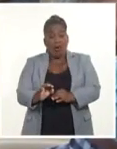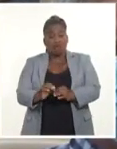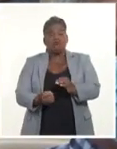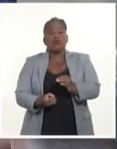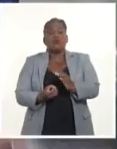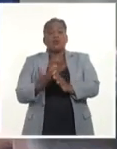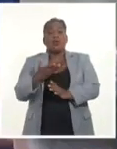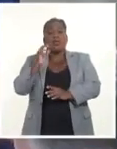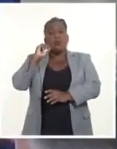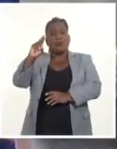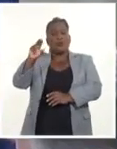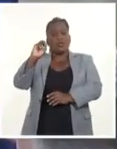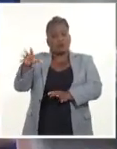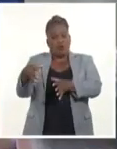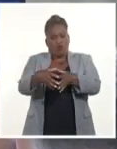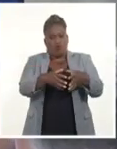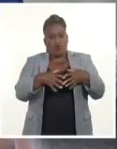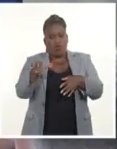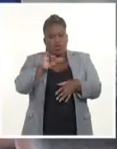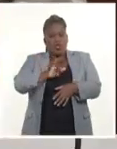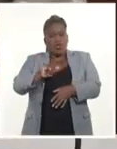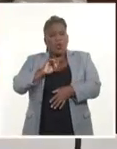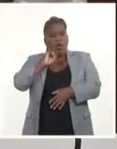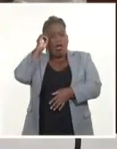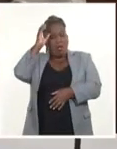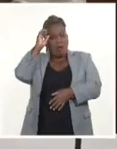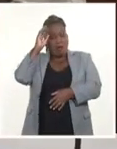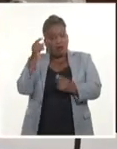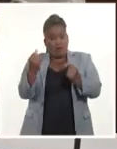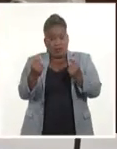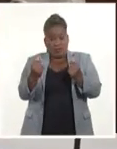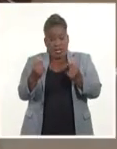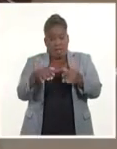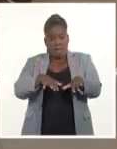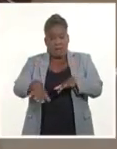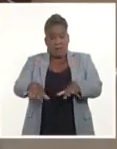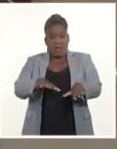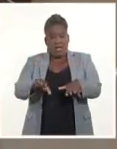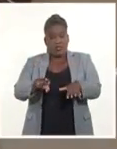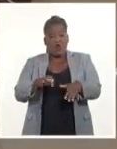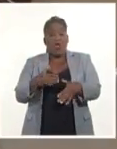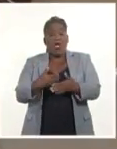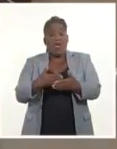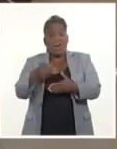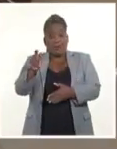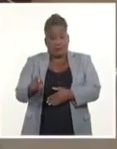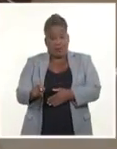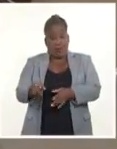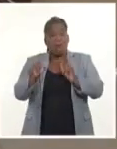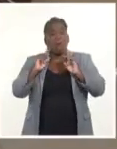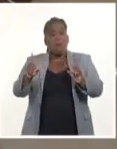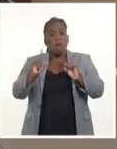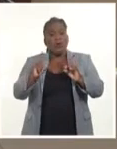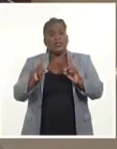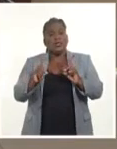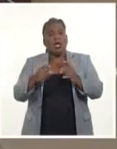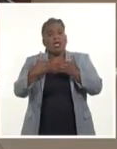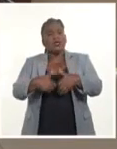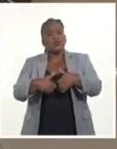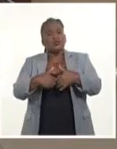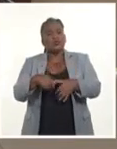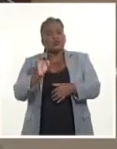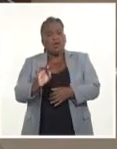de exportación, así como la innovación financiera y la formación de empresarios. Una política industrial que conduzca desde el Estado